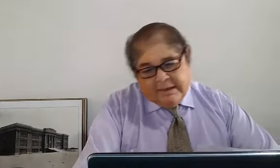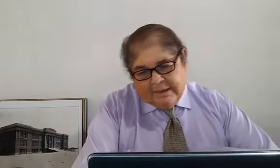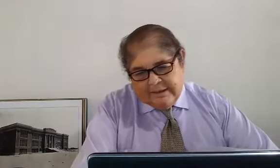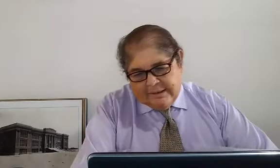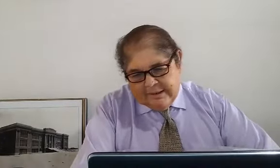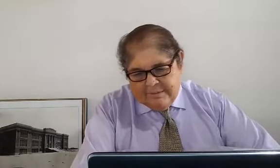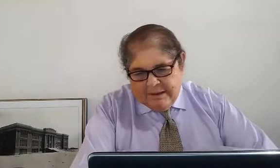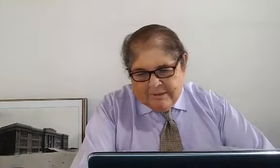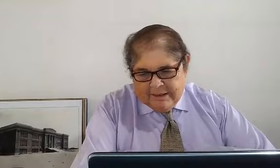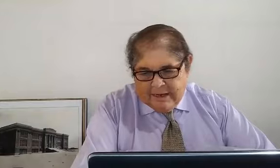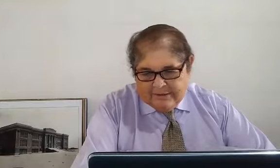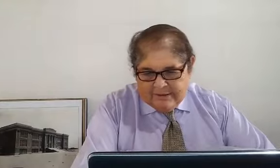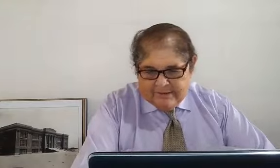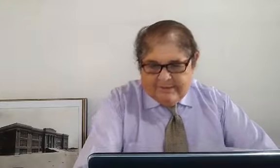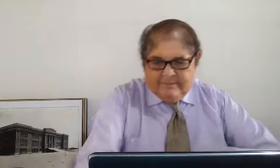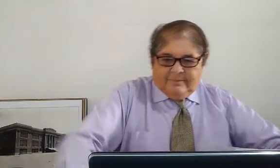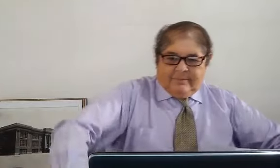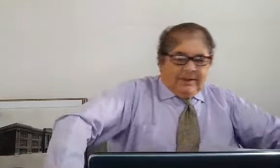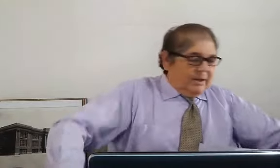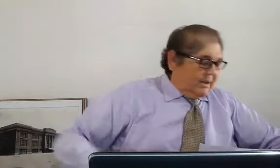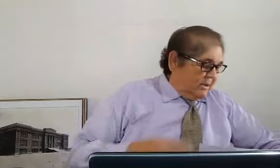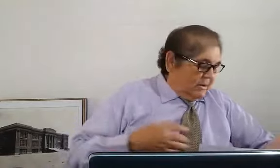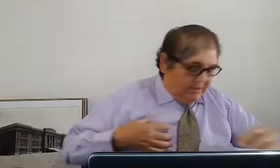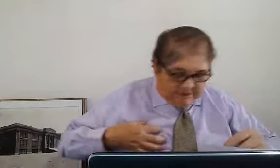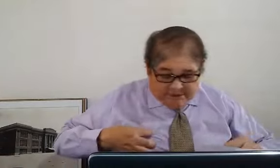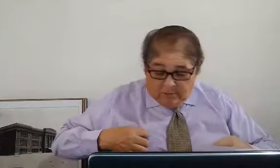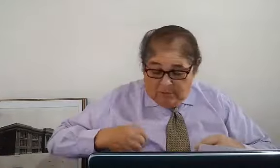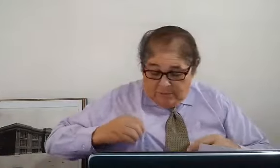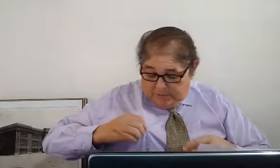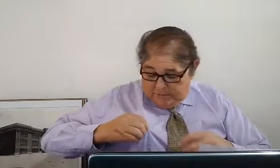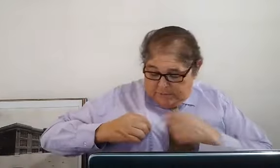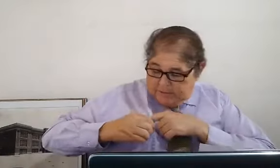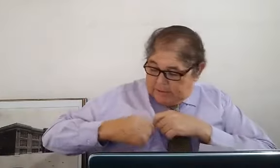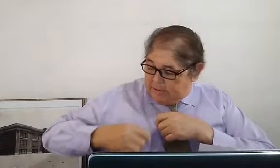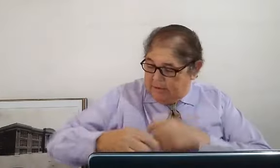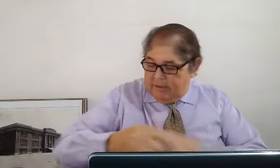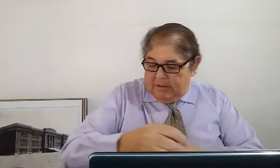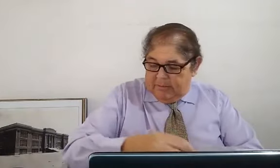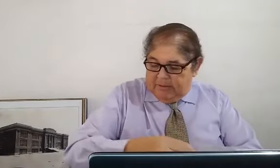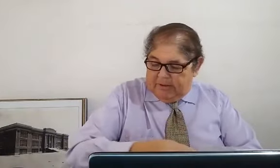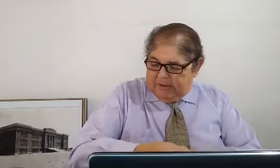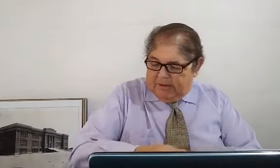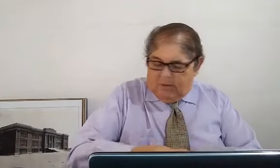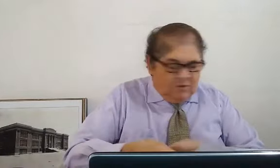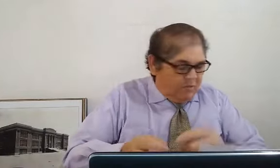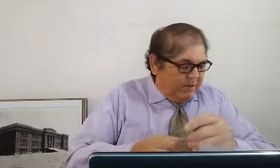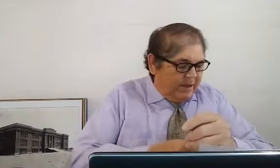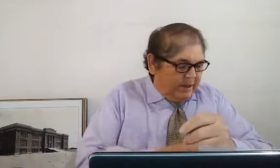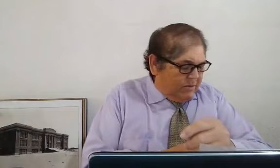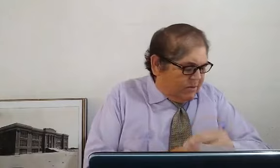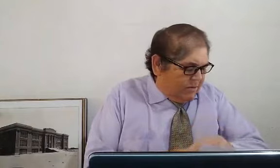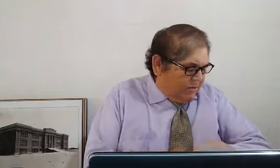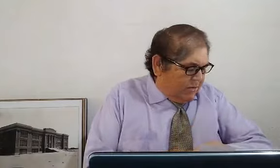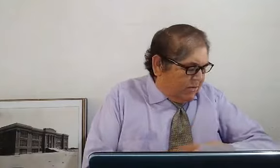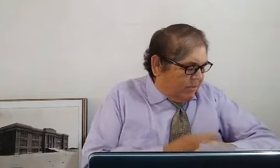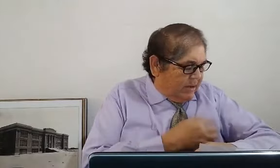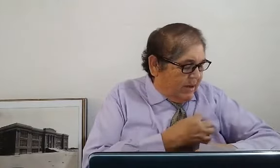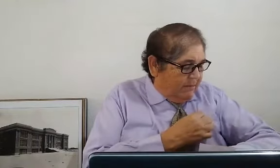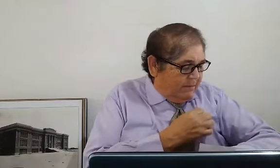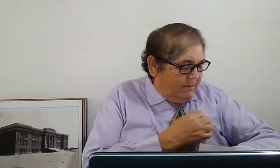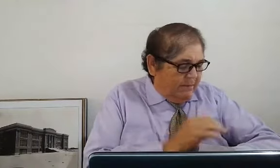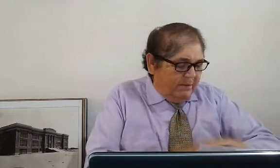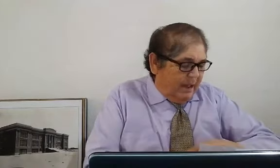Hombre, qué amable, gracias. ¿Qué color? Pues es así como uvita, ¿no? ¿O cómo